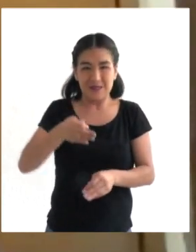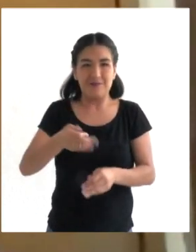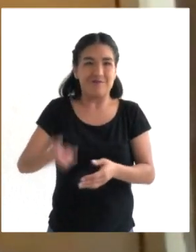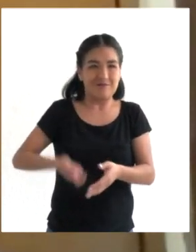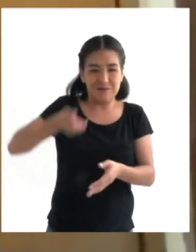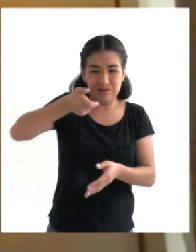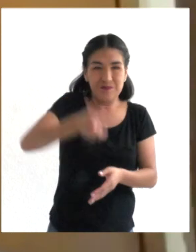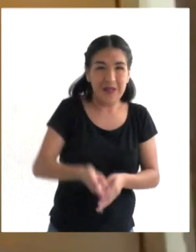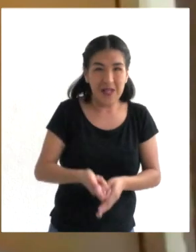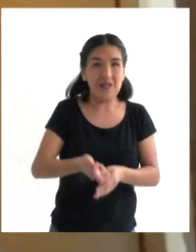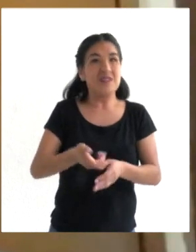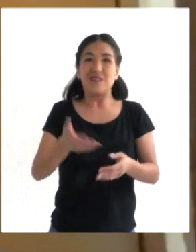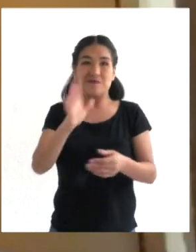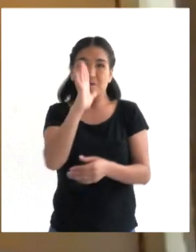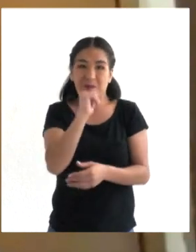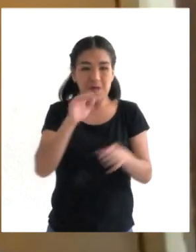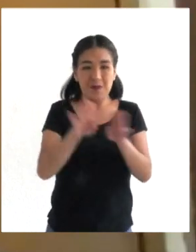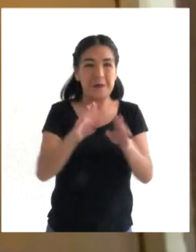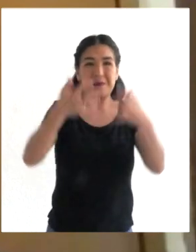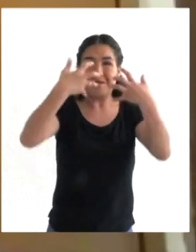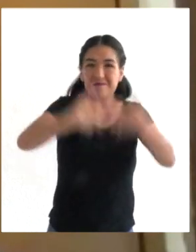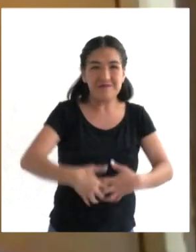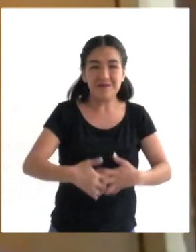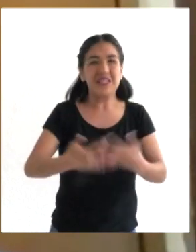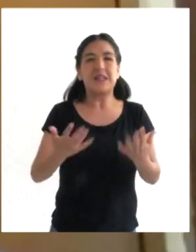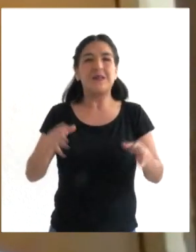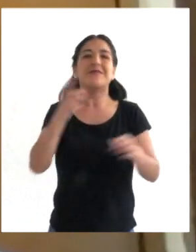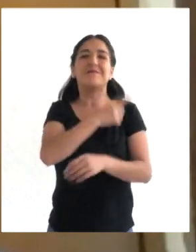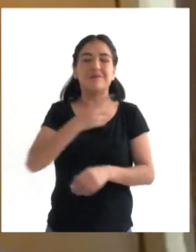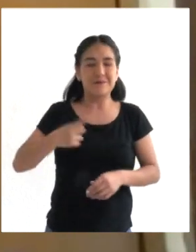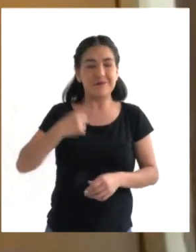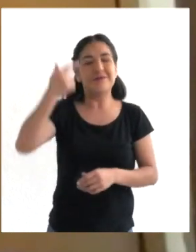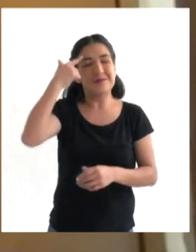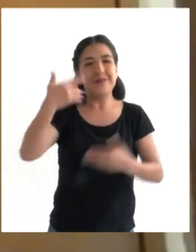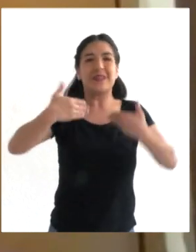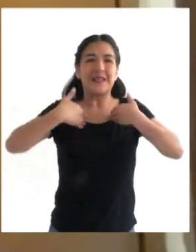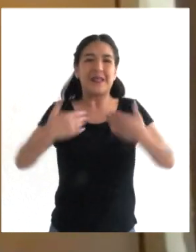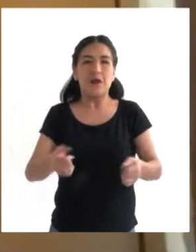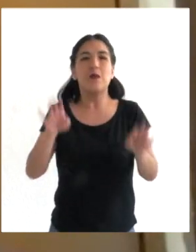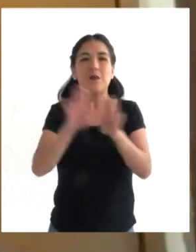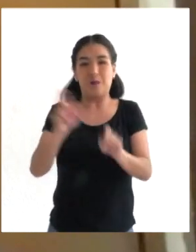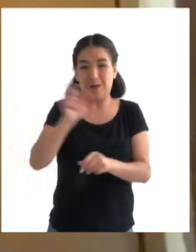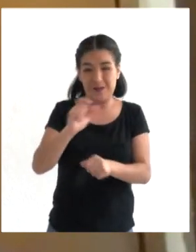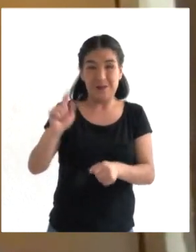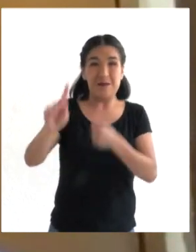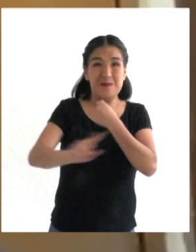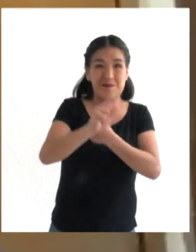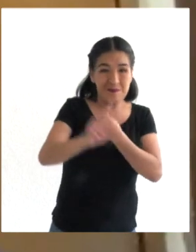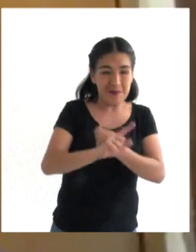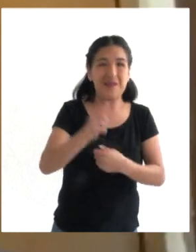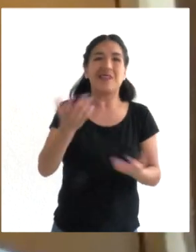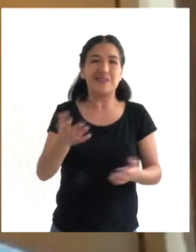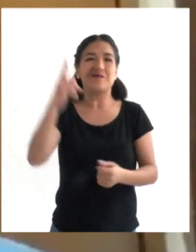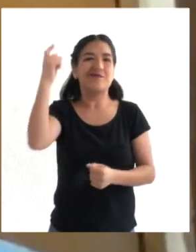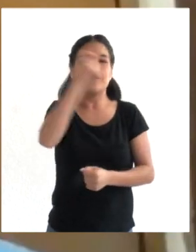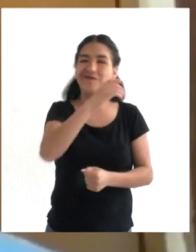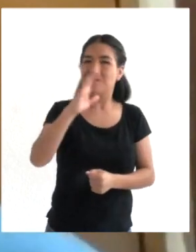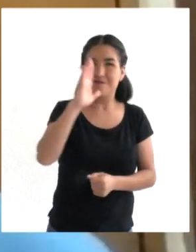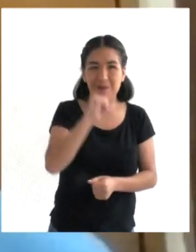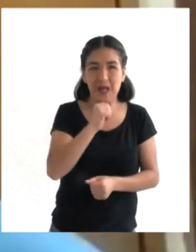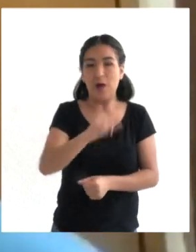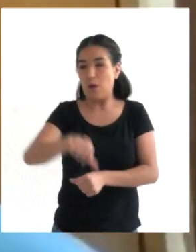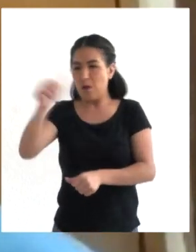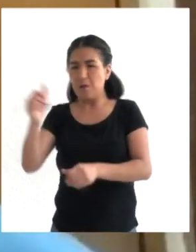funcionales, no están funcionando. Tenemos que entender, identificar cuando un problema es un problema, cuando lo